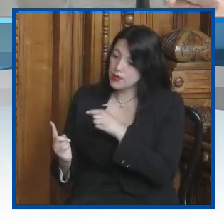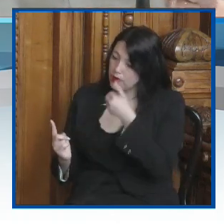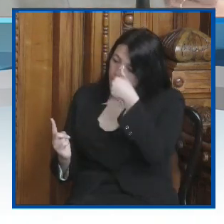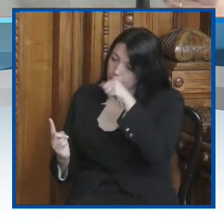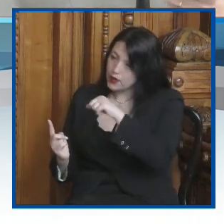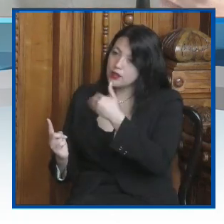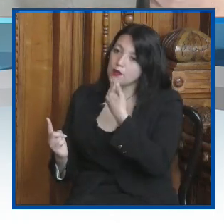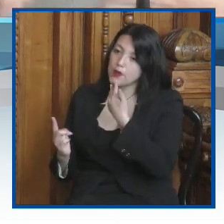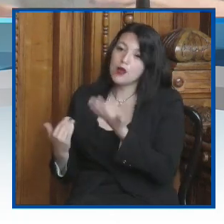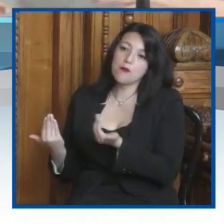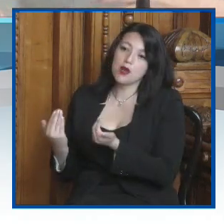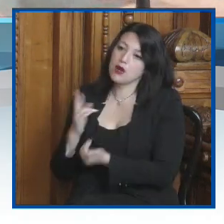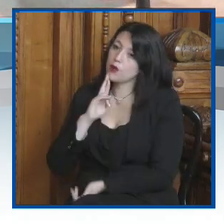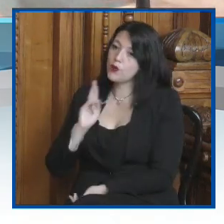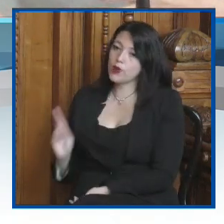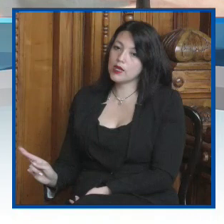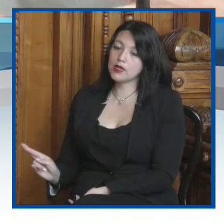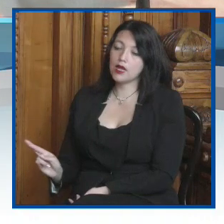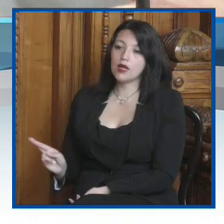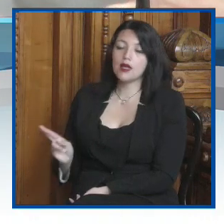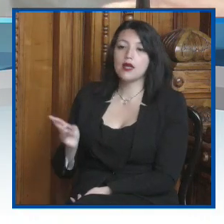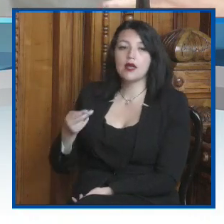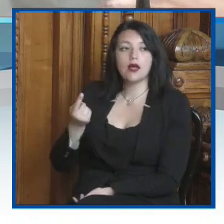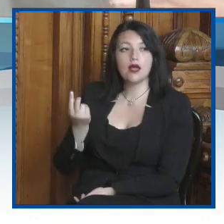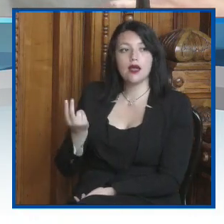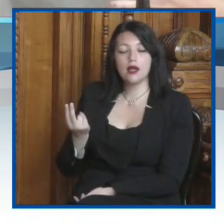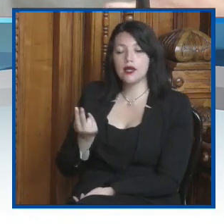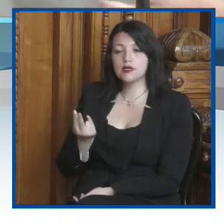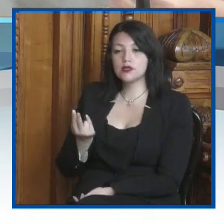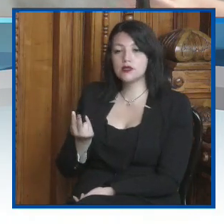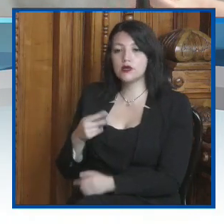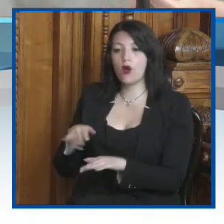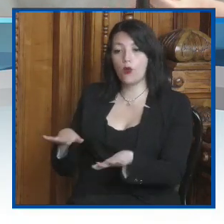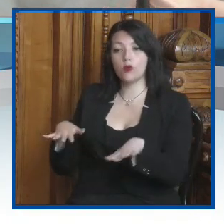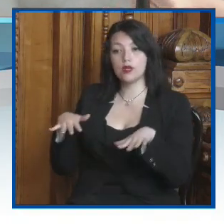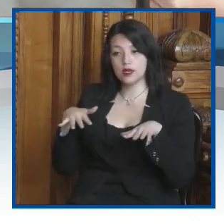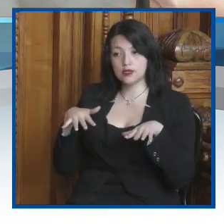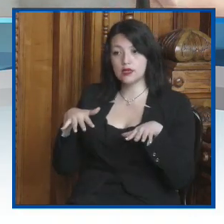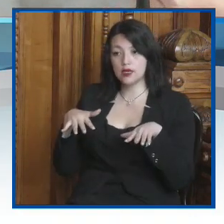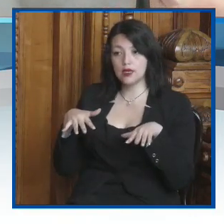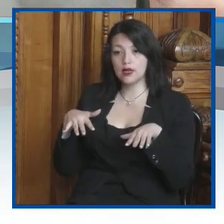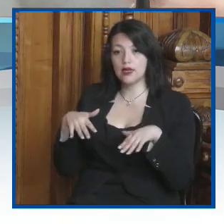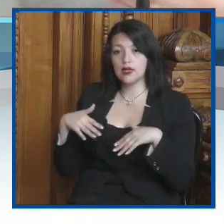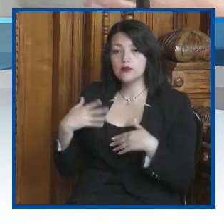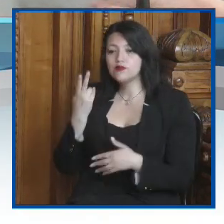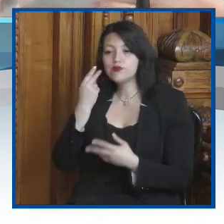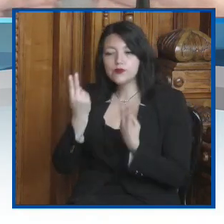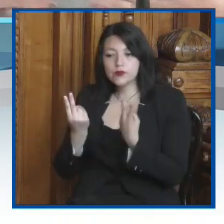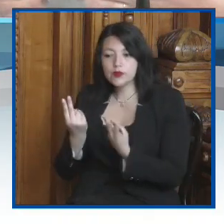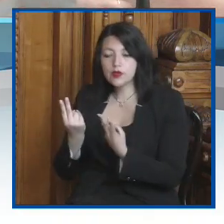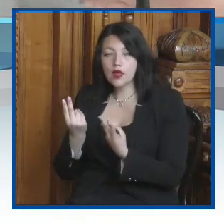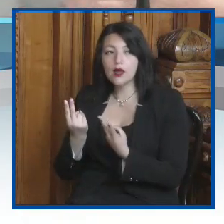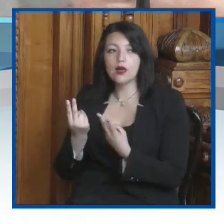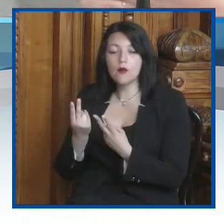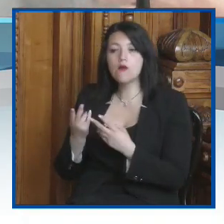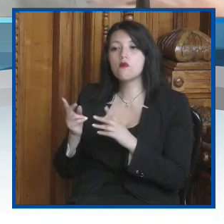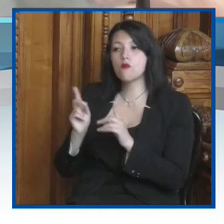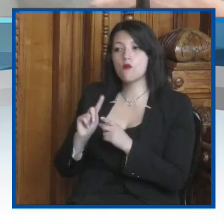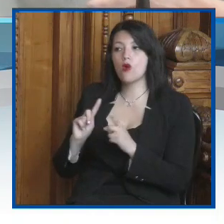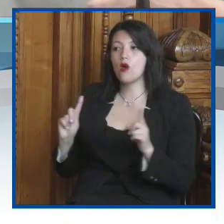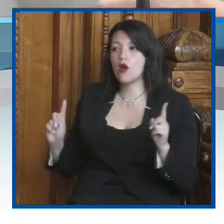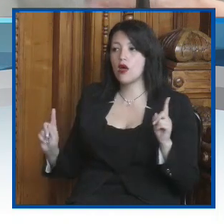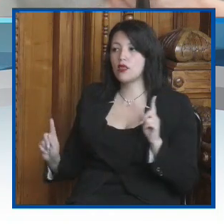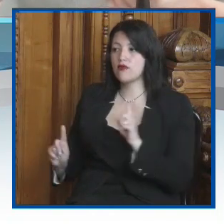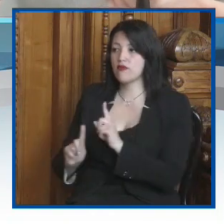Pero en ese tipo de audiencias es donde yo empecé a ver que teníamos que modificar